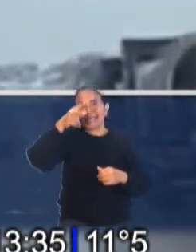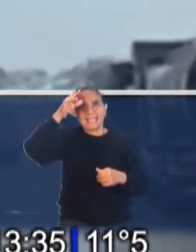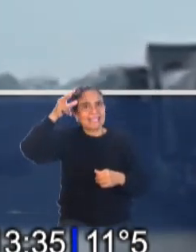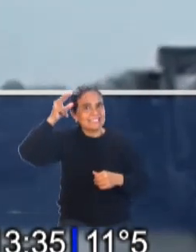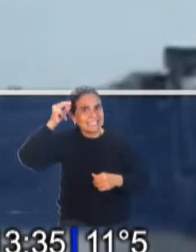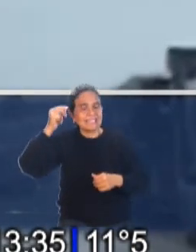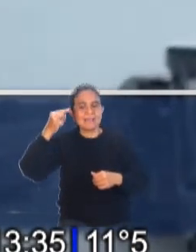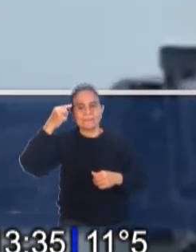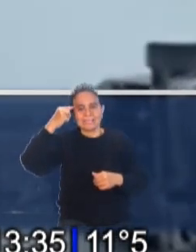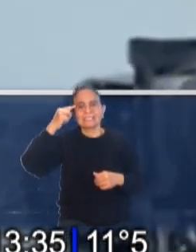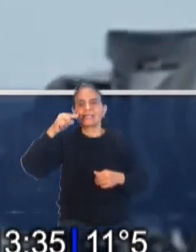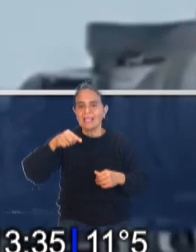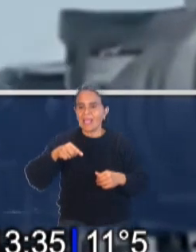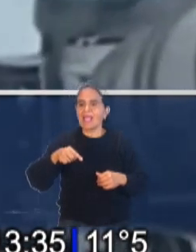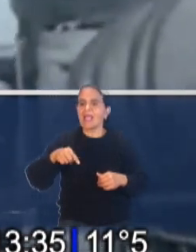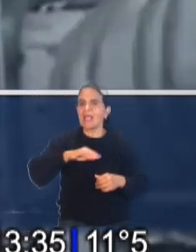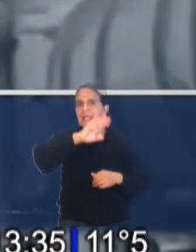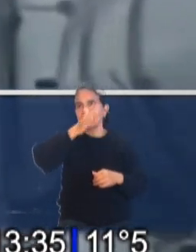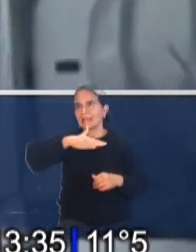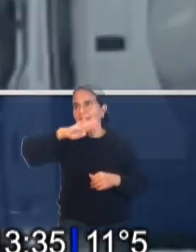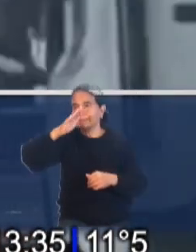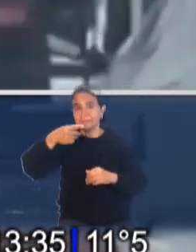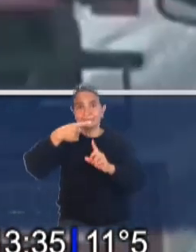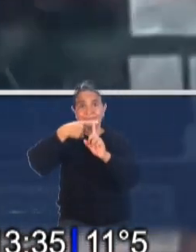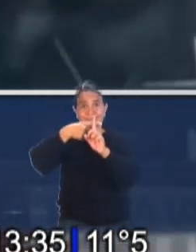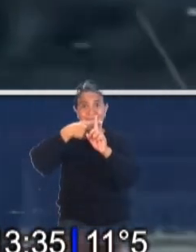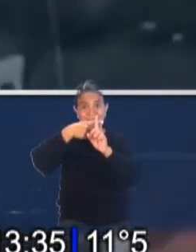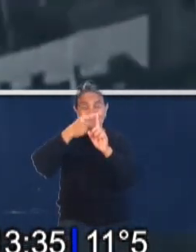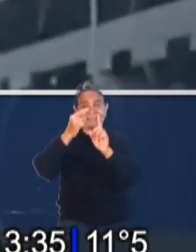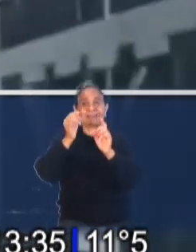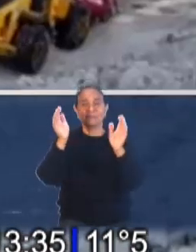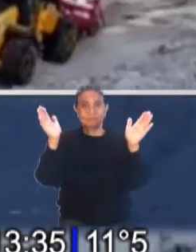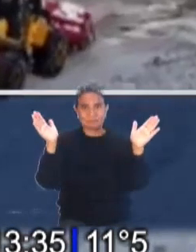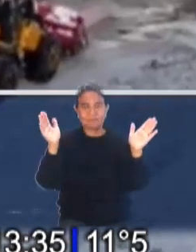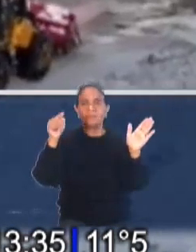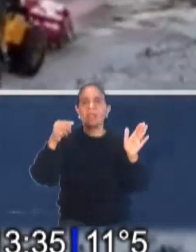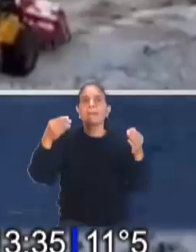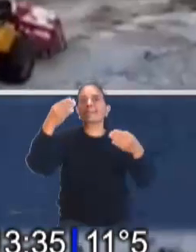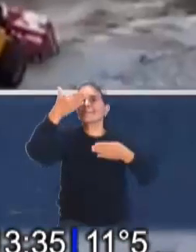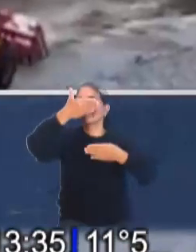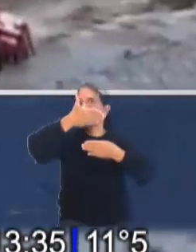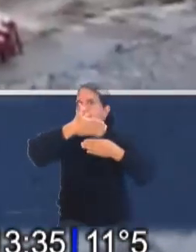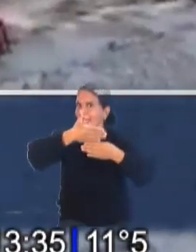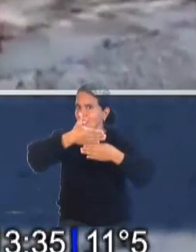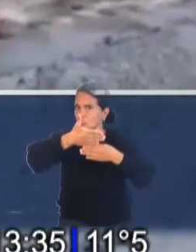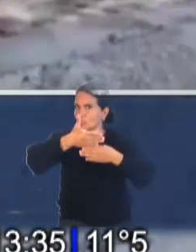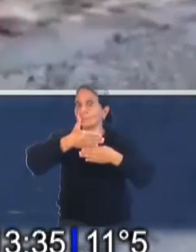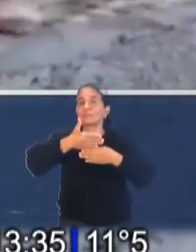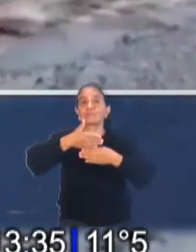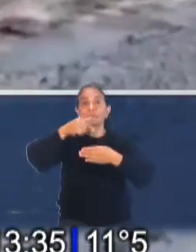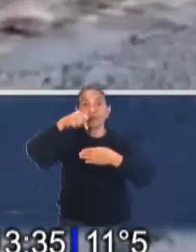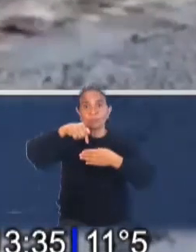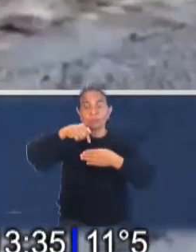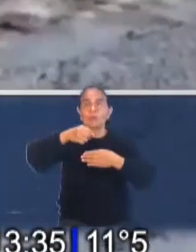el paso Cristo Redentor. El tránsito quedó interrumpido desde hoy a las 9 debido a un frente